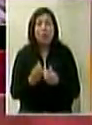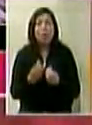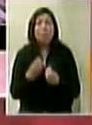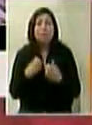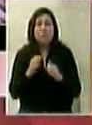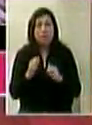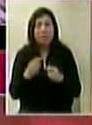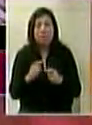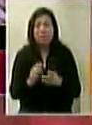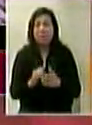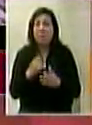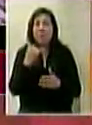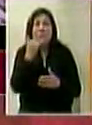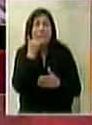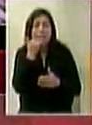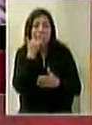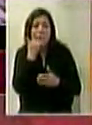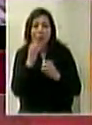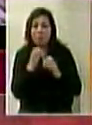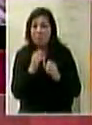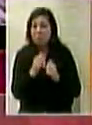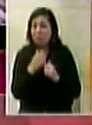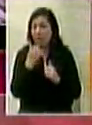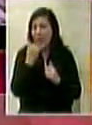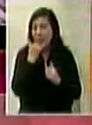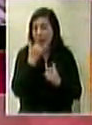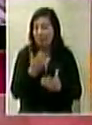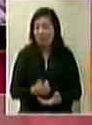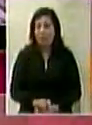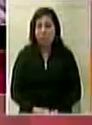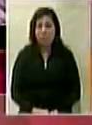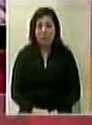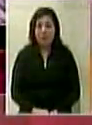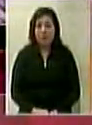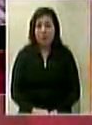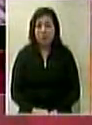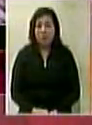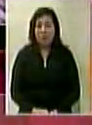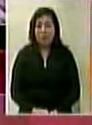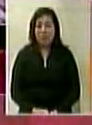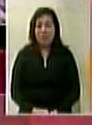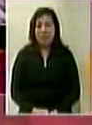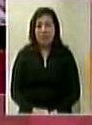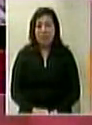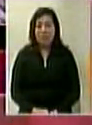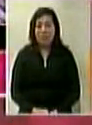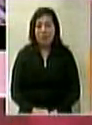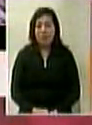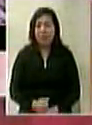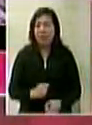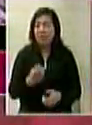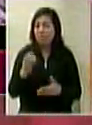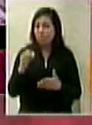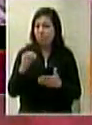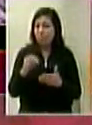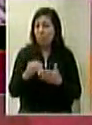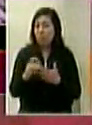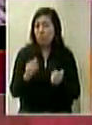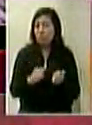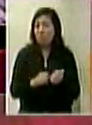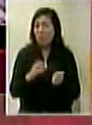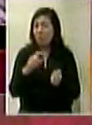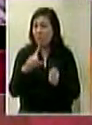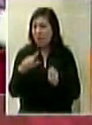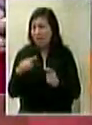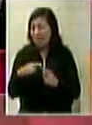se le permite celulares que converse por teléfono? Antauro Humala. Antauro critica concesiones de su hermano